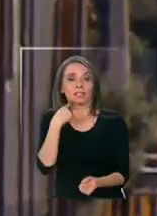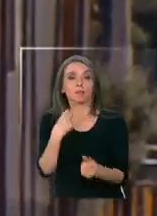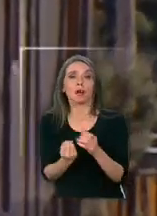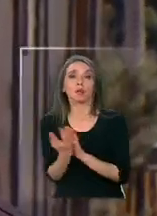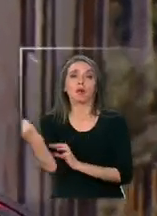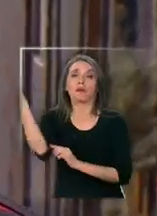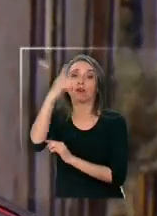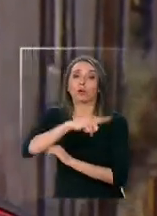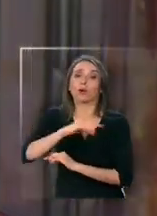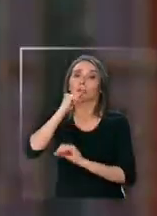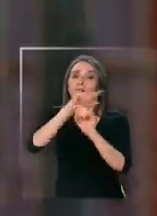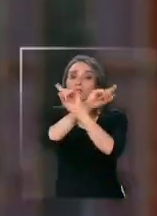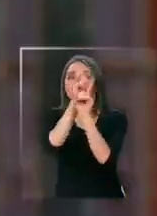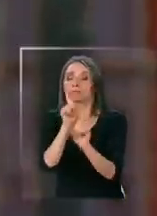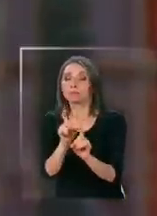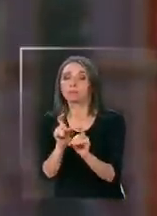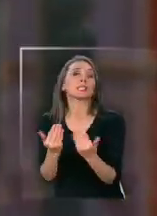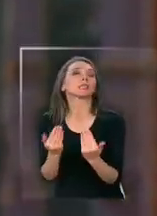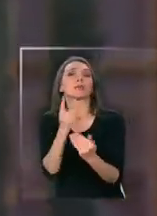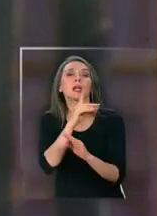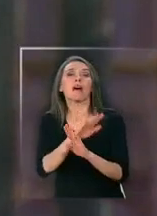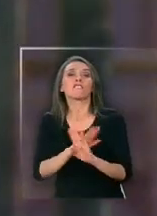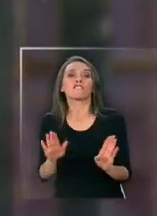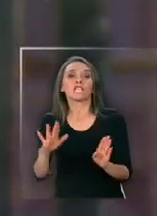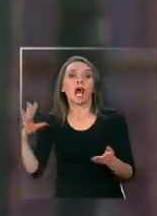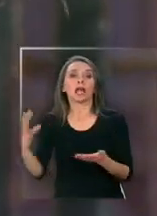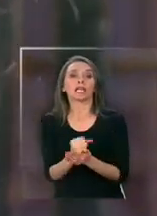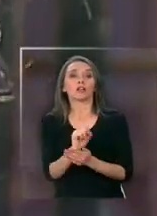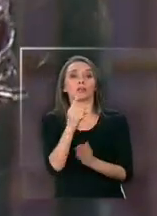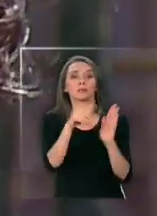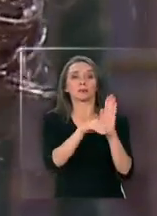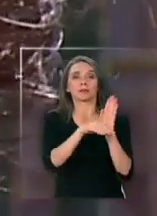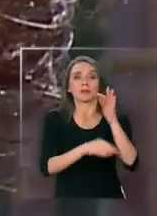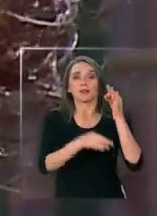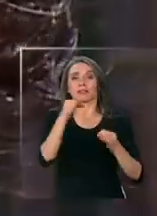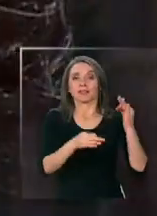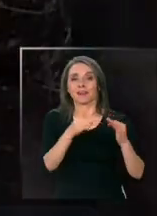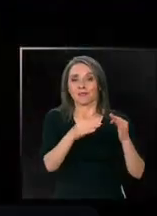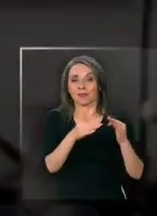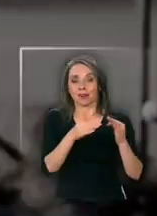jornada de incertidumbre que esperan tenga el final que consiguieron en tribunales.